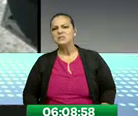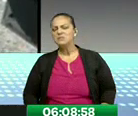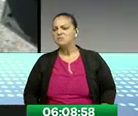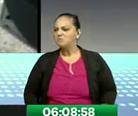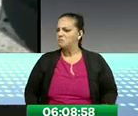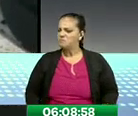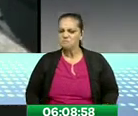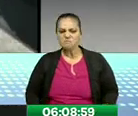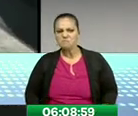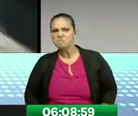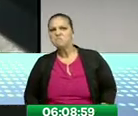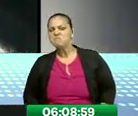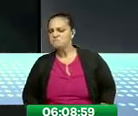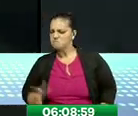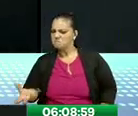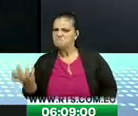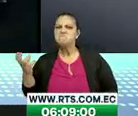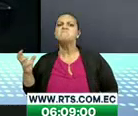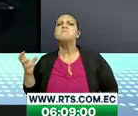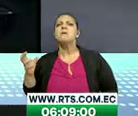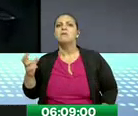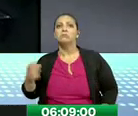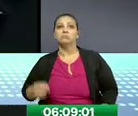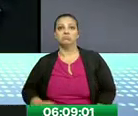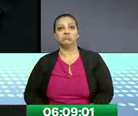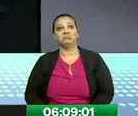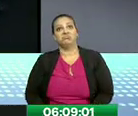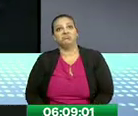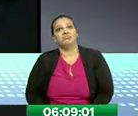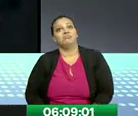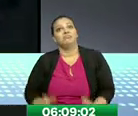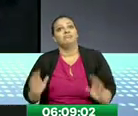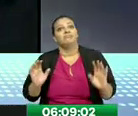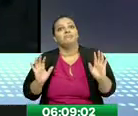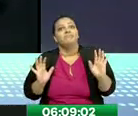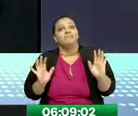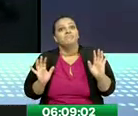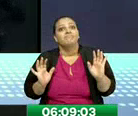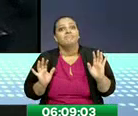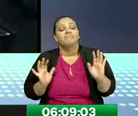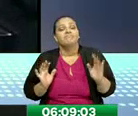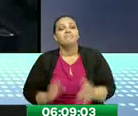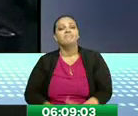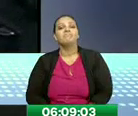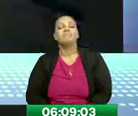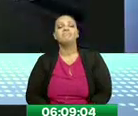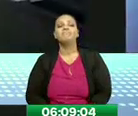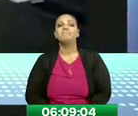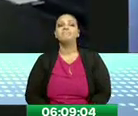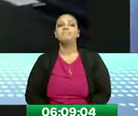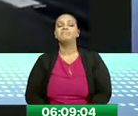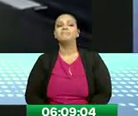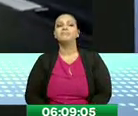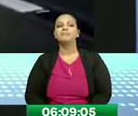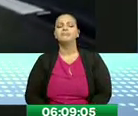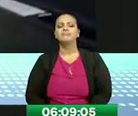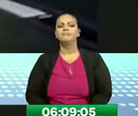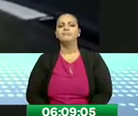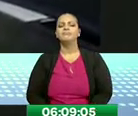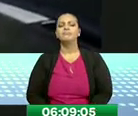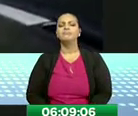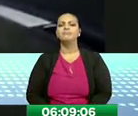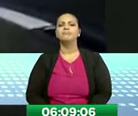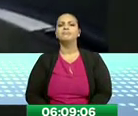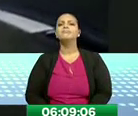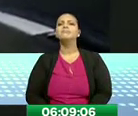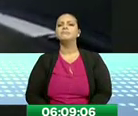este caso, terrible. De pronto voy a discrepar un poco contigo. Ajá. En el asunto del círculo familiar. Ya. Yeah.